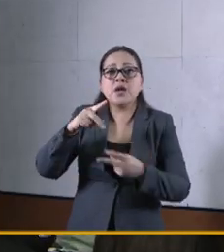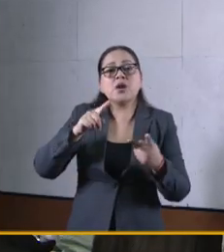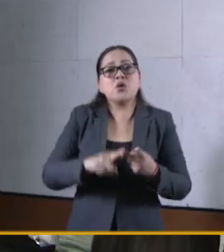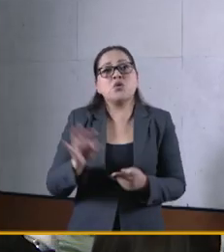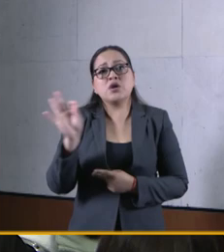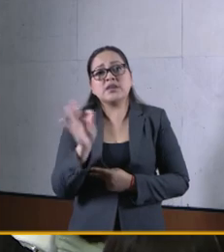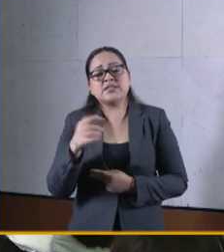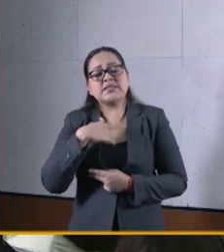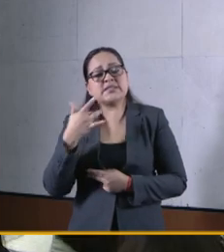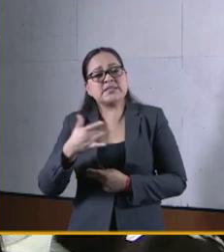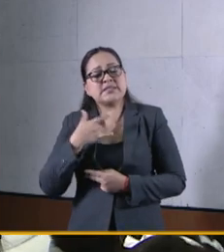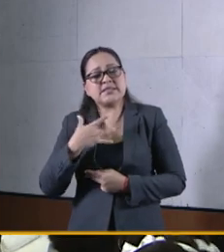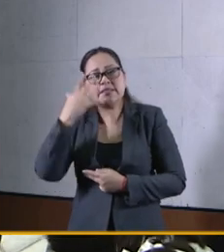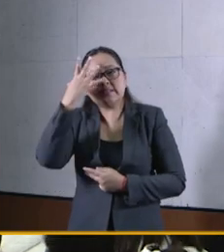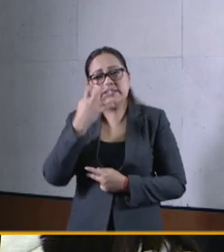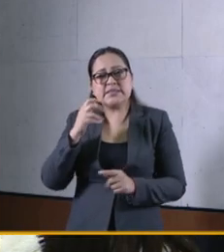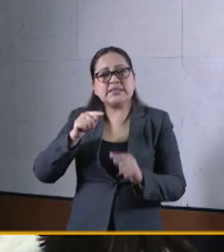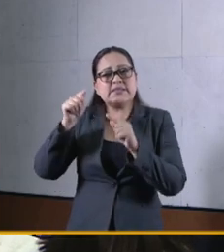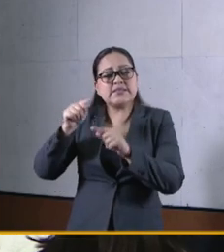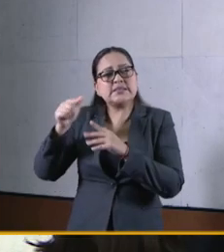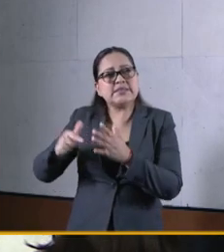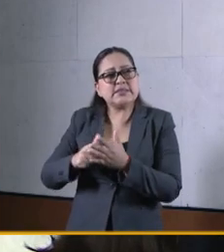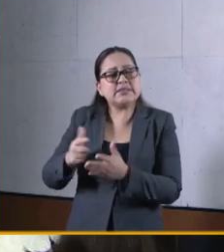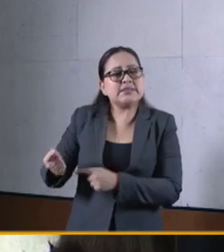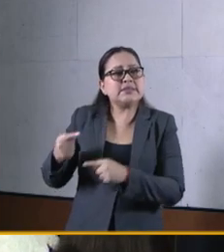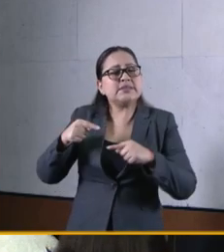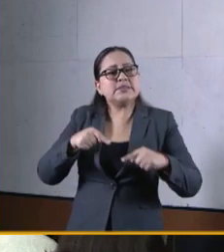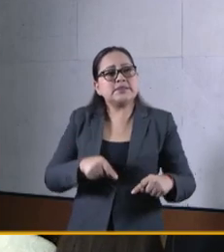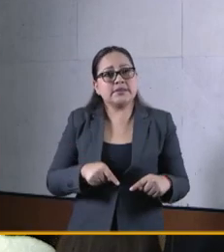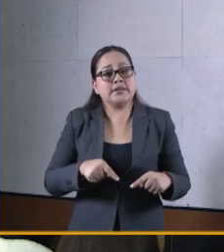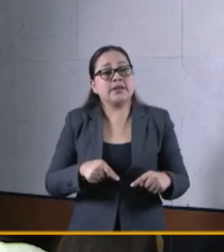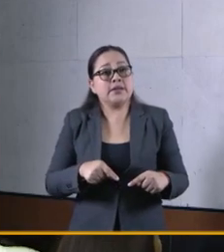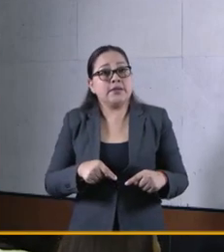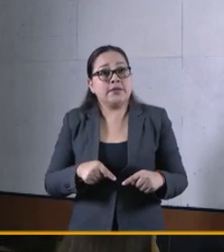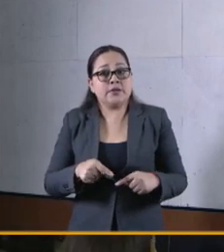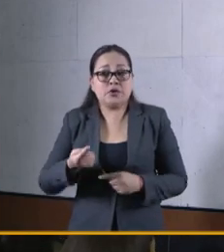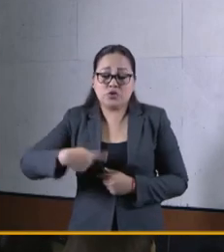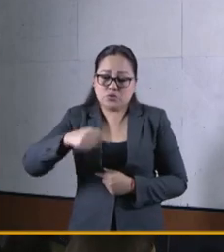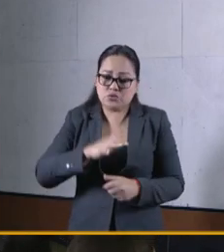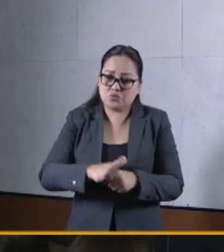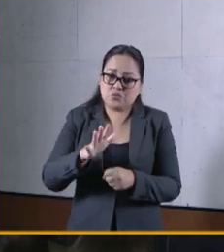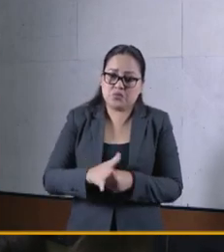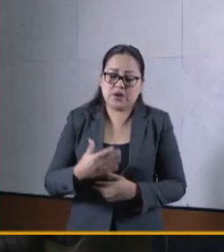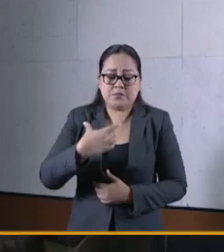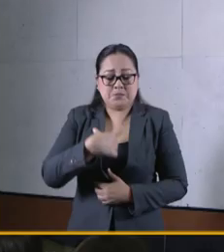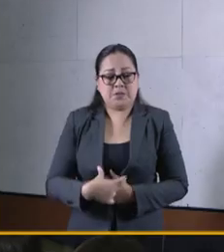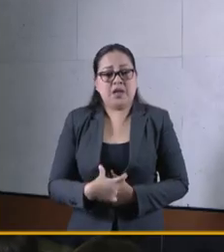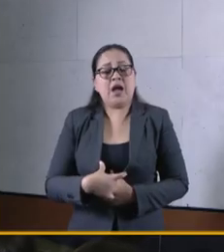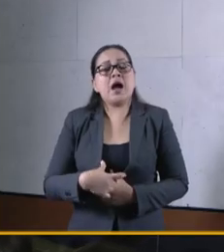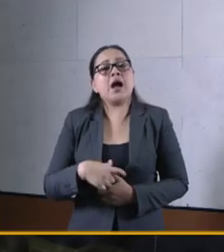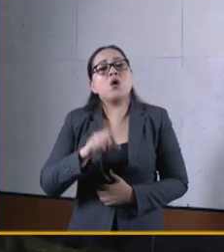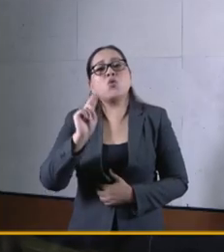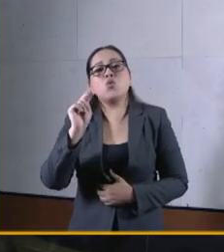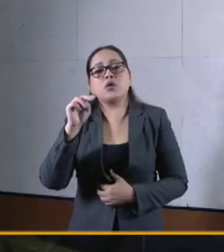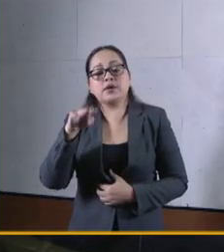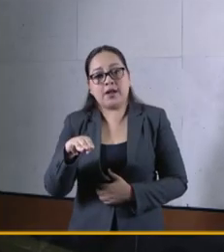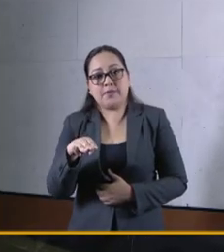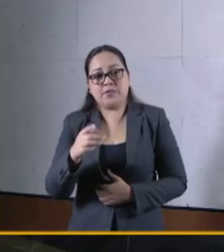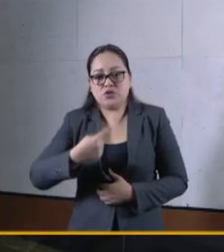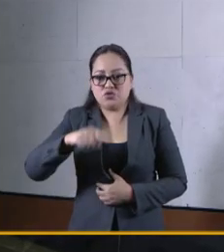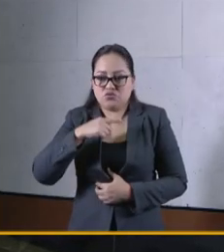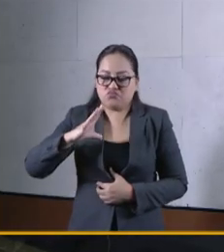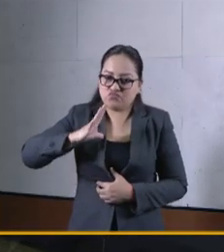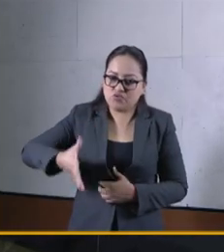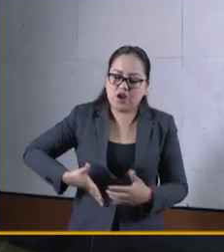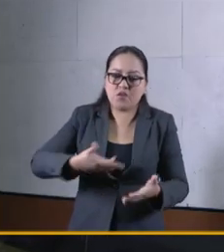la tristeza que éste nos provoque nos hemos puesto la camiseta que lleva escrito unam somos guerreros